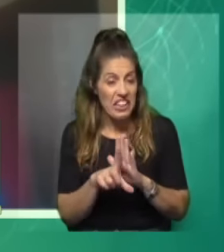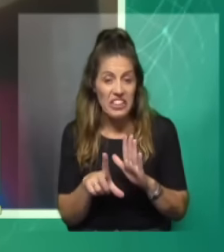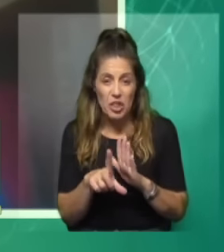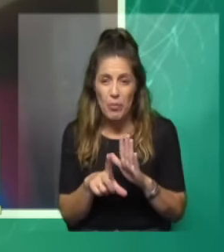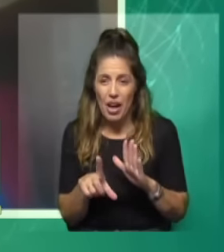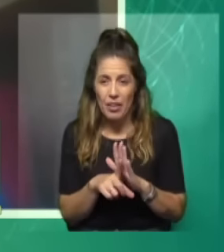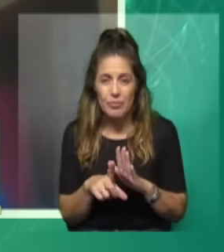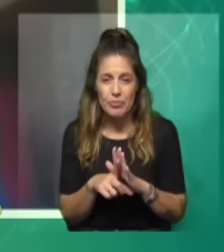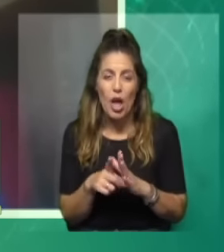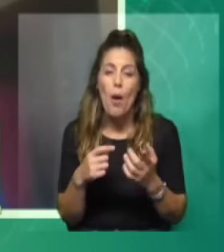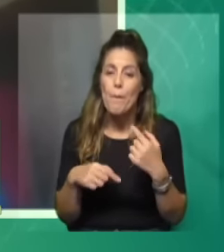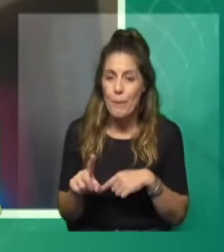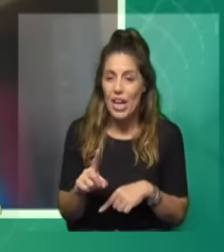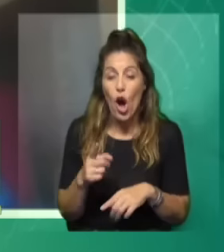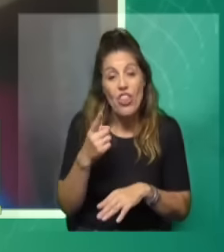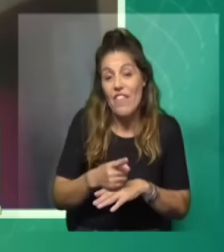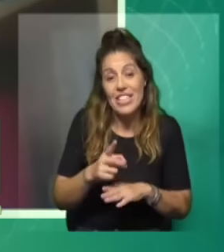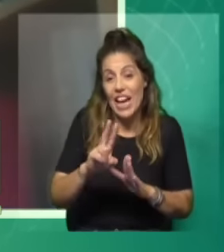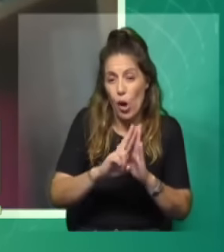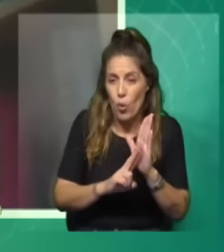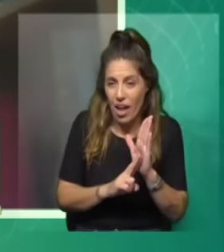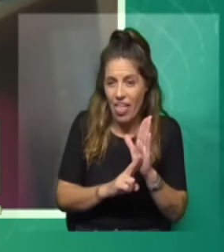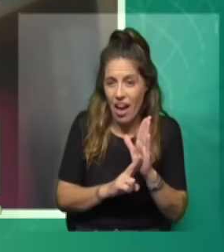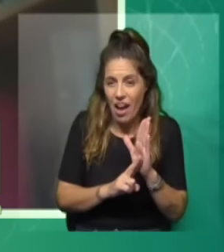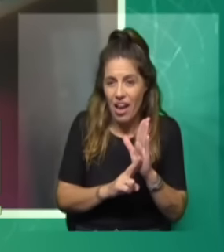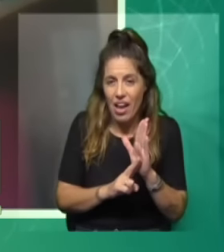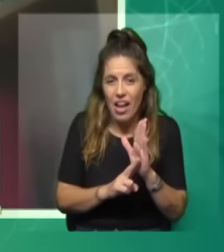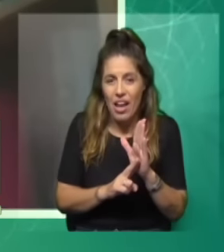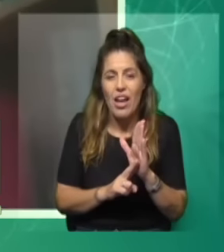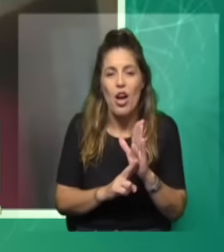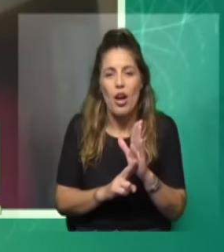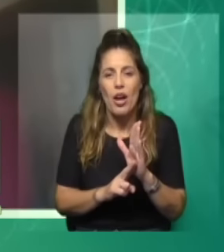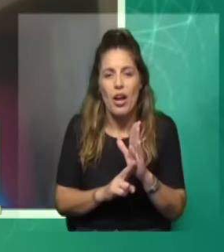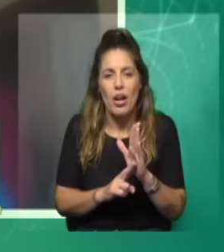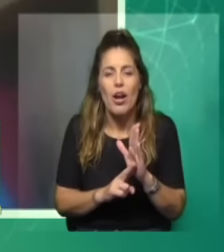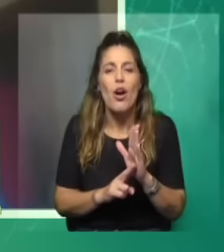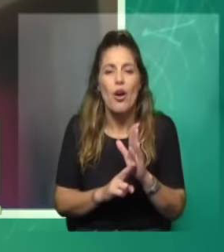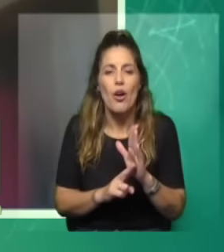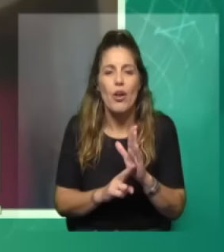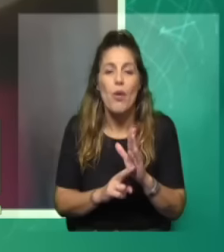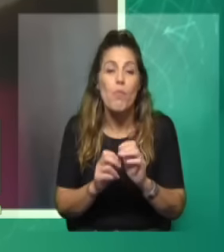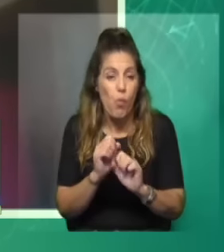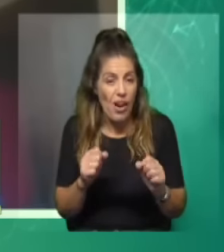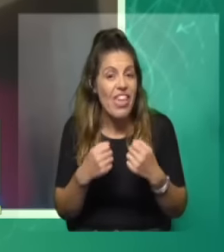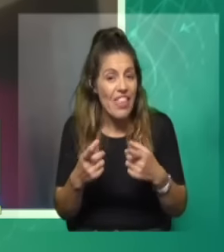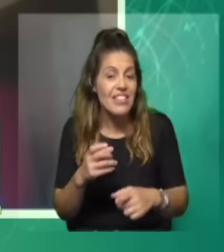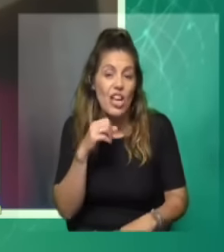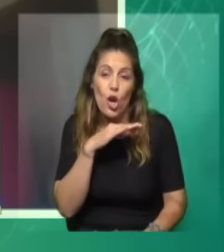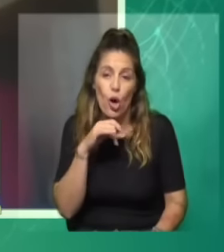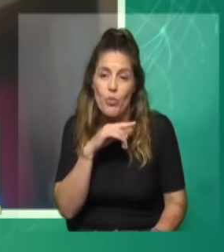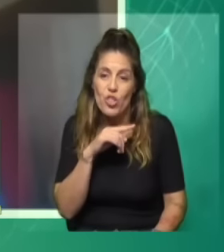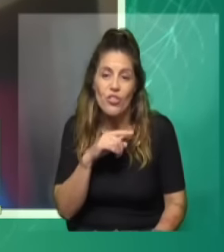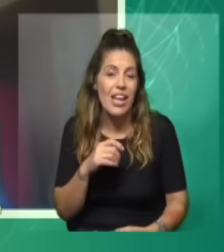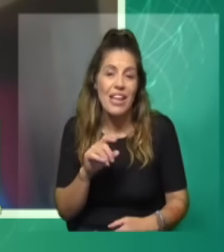legítima pero que debe ser regulada O sea que tiene todas las condiciones para que haya corrupción si no le